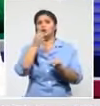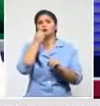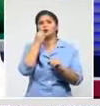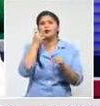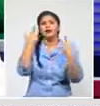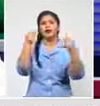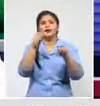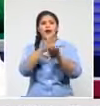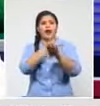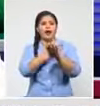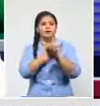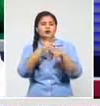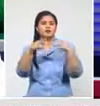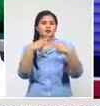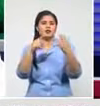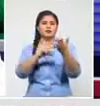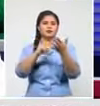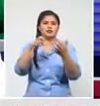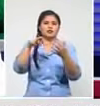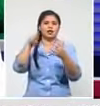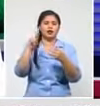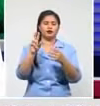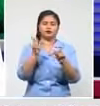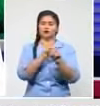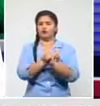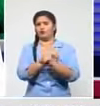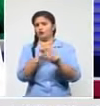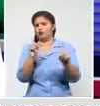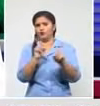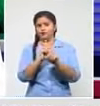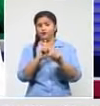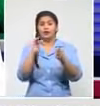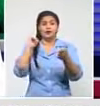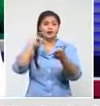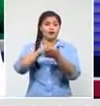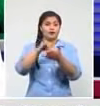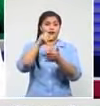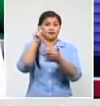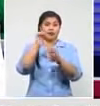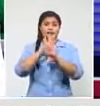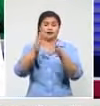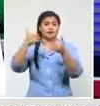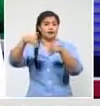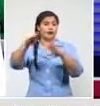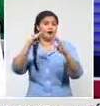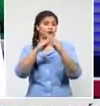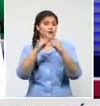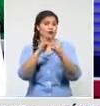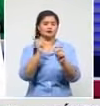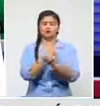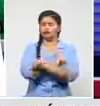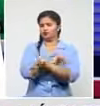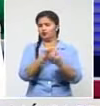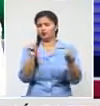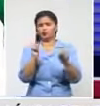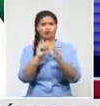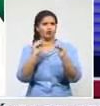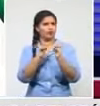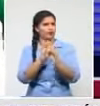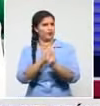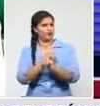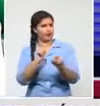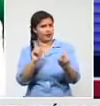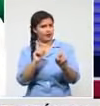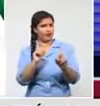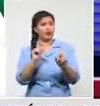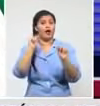en 24, puede llegar hasta 48 horas, pero está ahí. Y la persona sabe si está